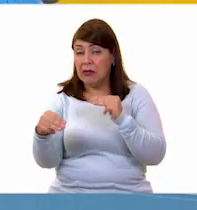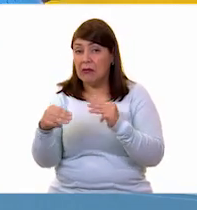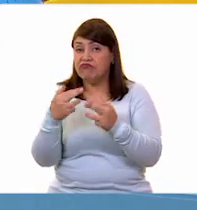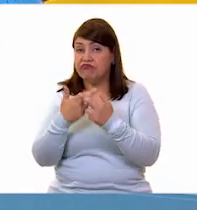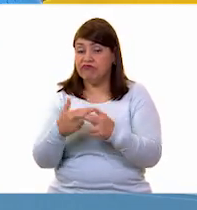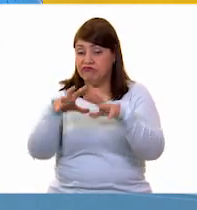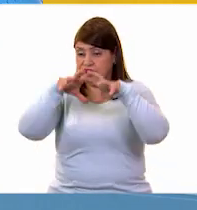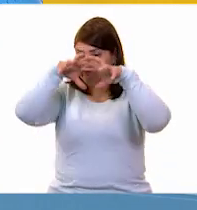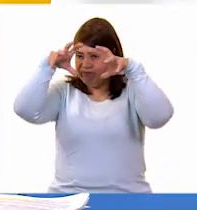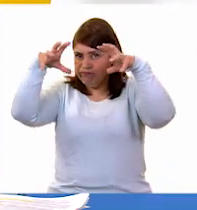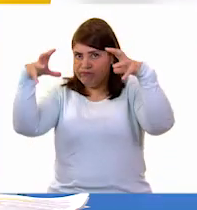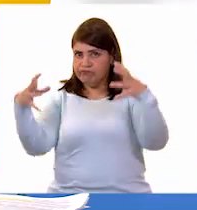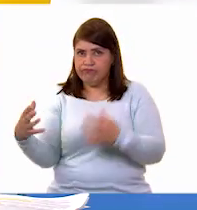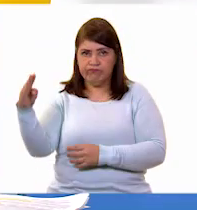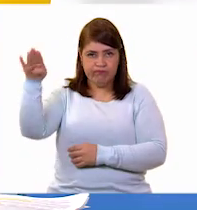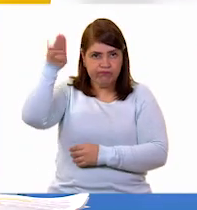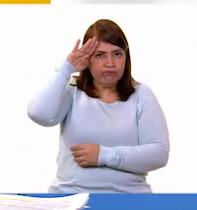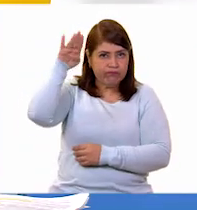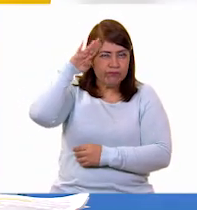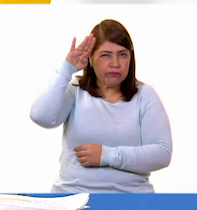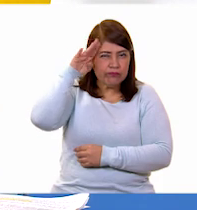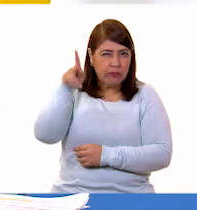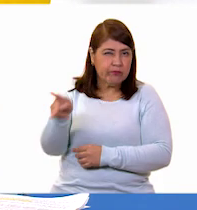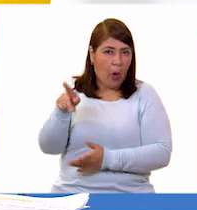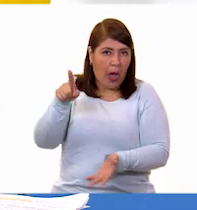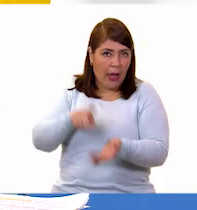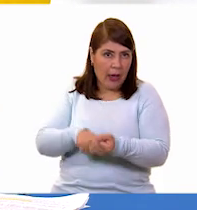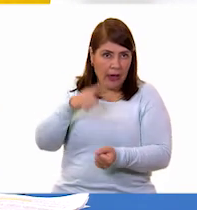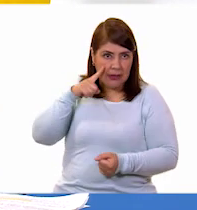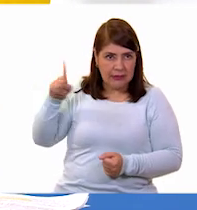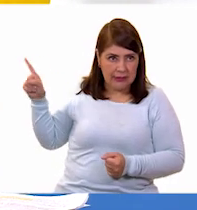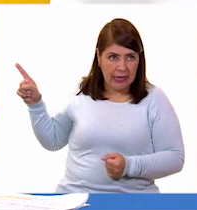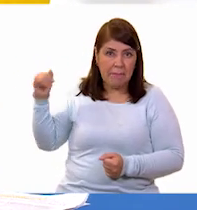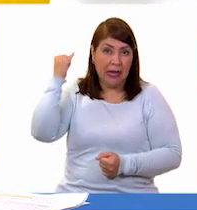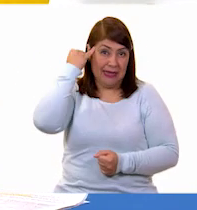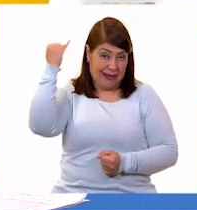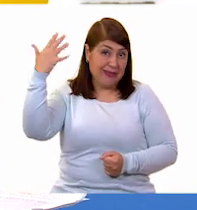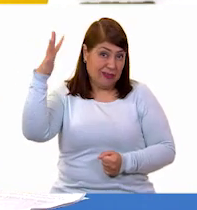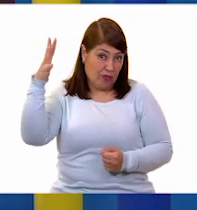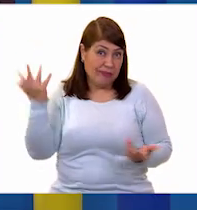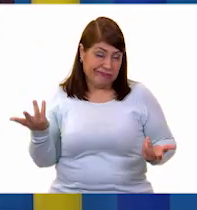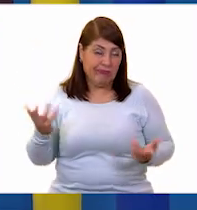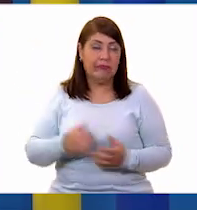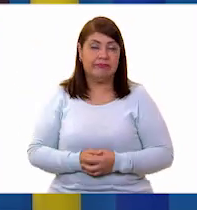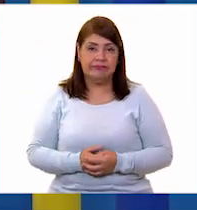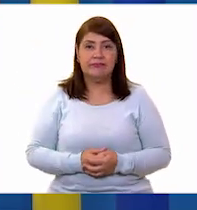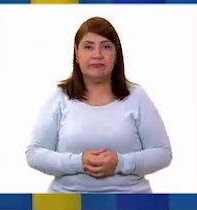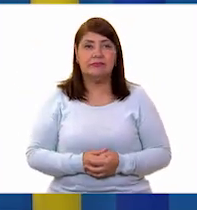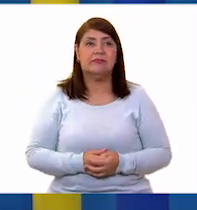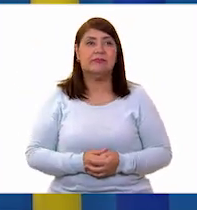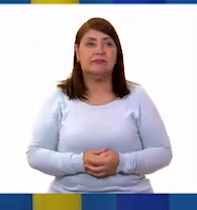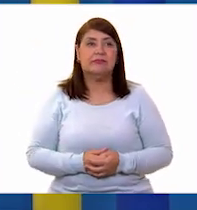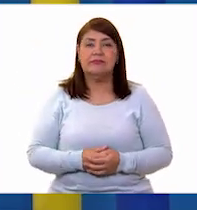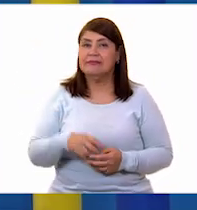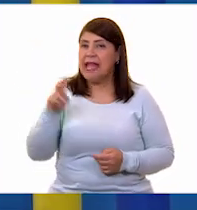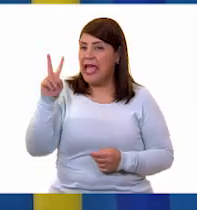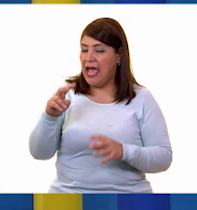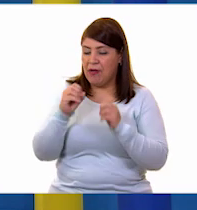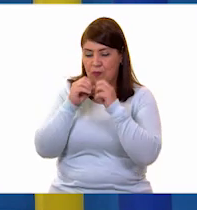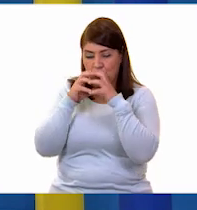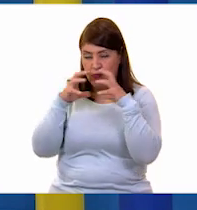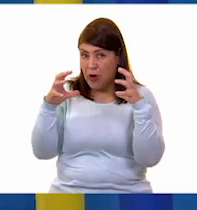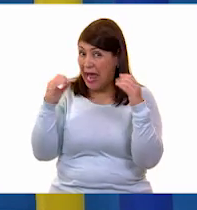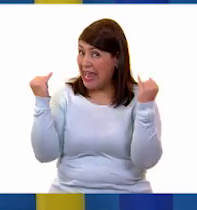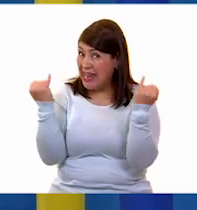y ese es un tamaño estratosférico, ni me lo puedo imaginar. Pues bien, aunque el globo no es la escala real